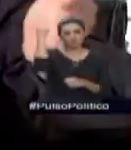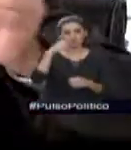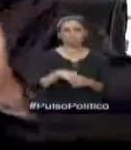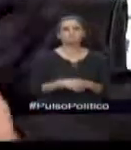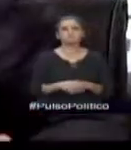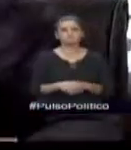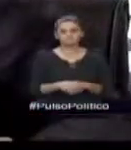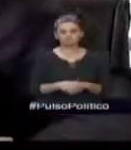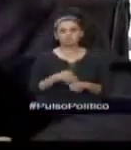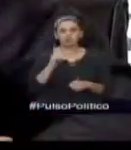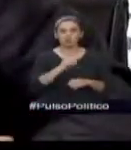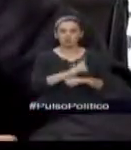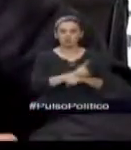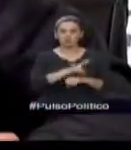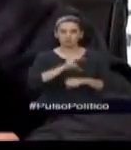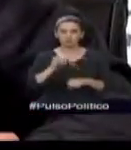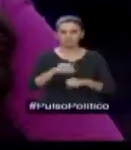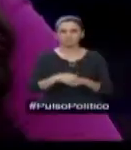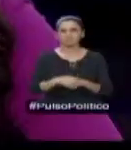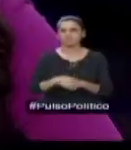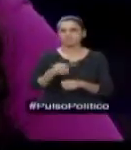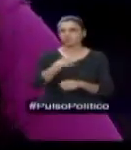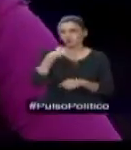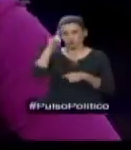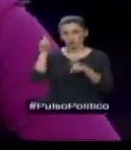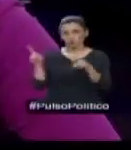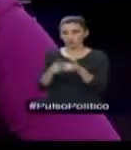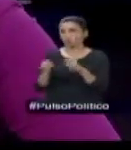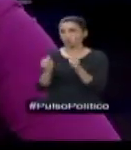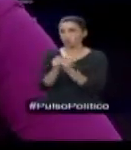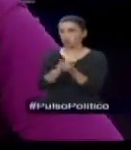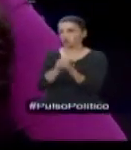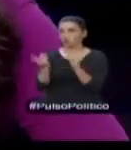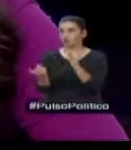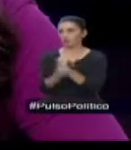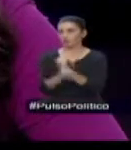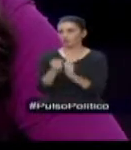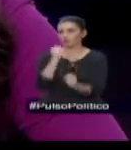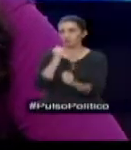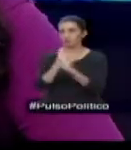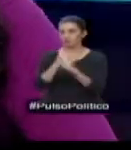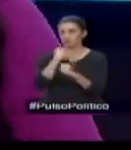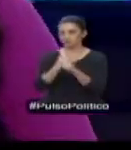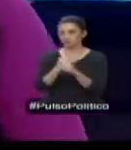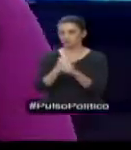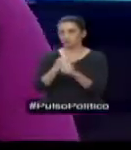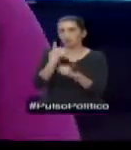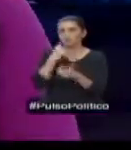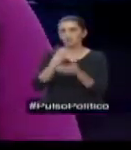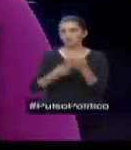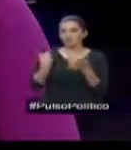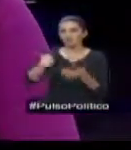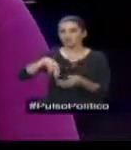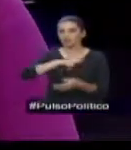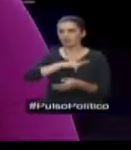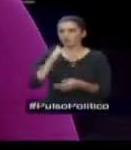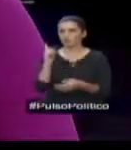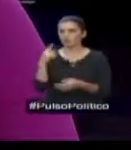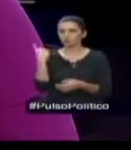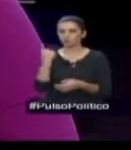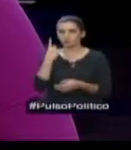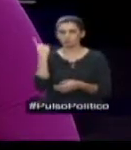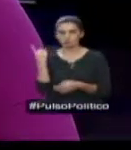minuto 20 veronica yo estoy de acuerdo con la enmienda laboral precisamente para que tengamos un solo régimen laboral